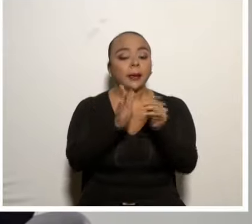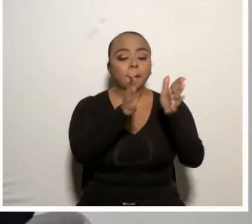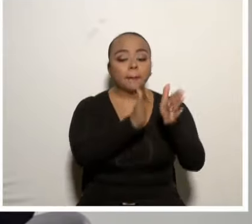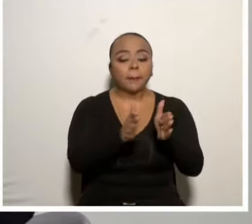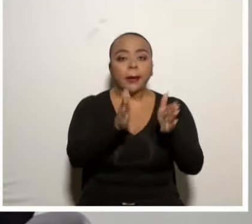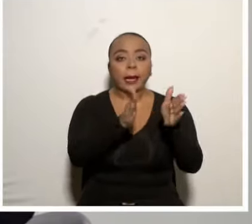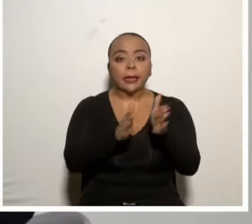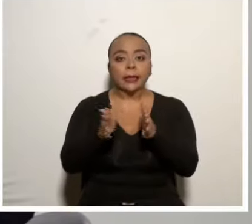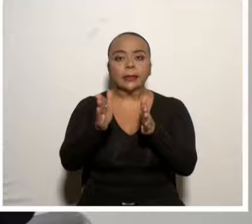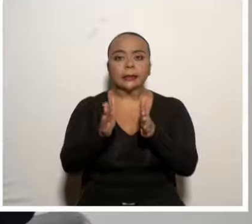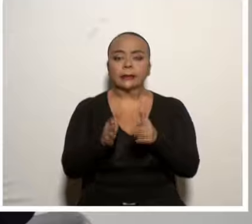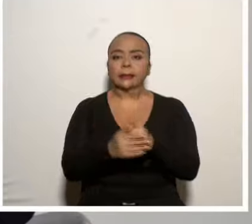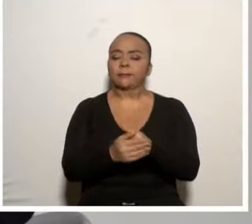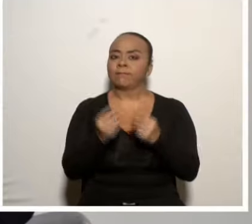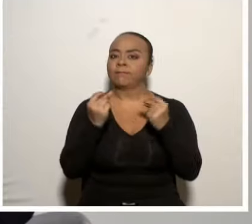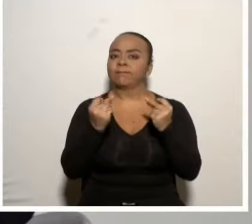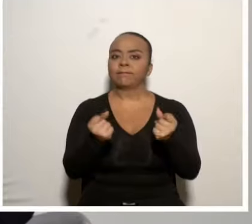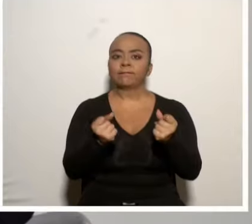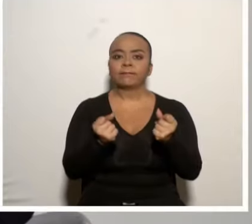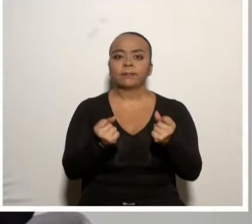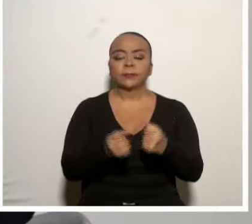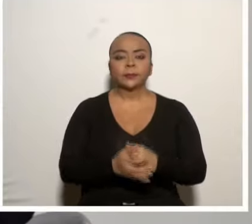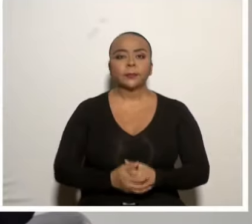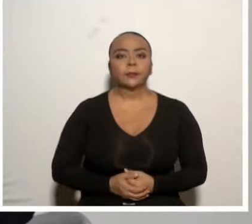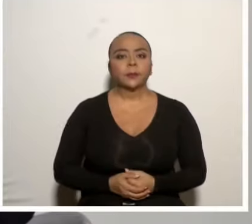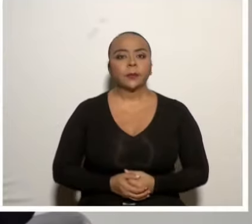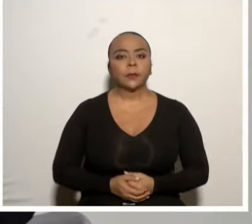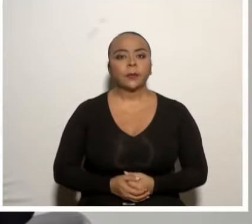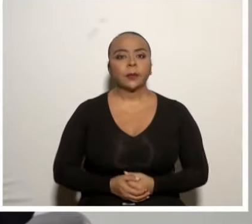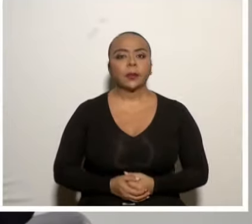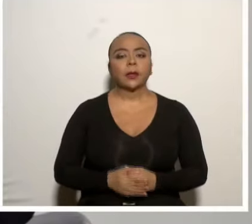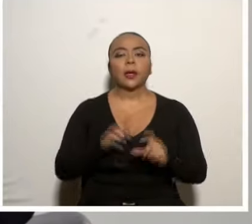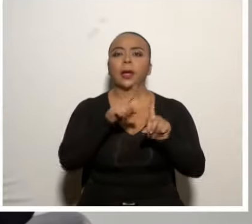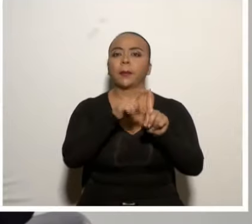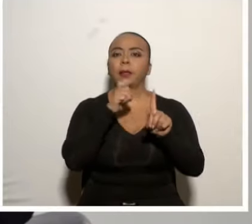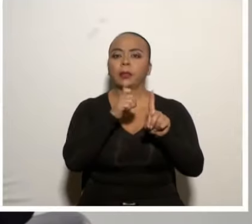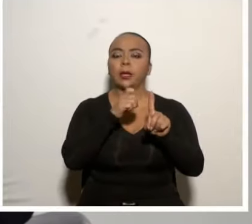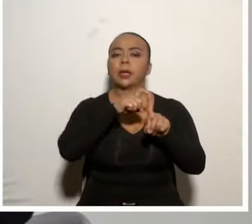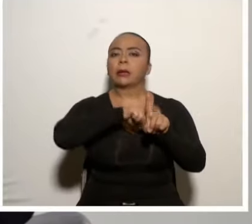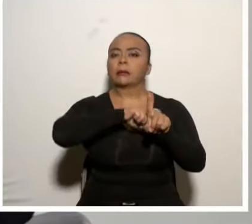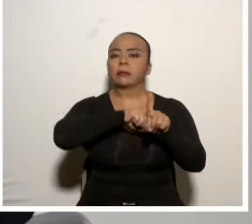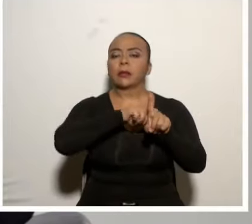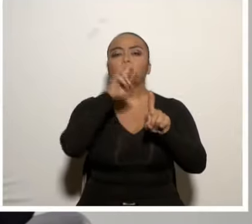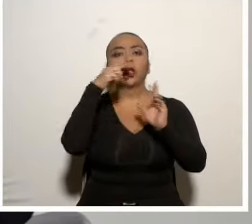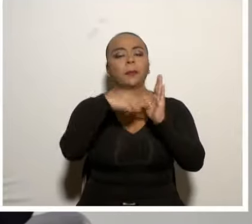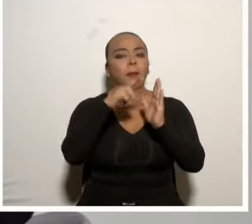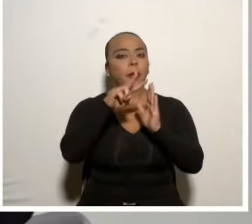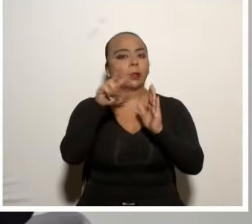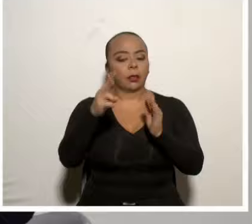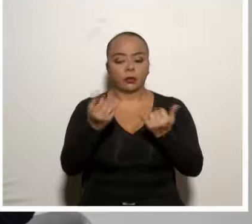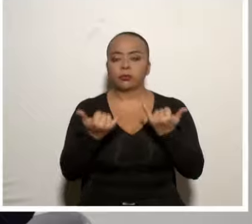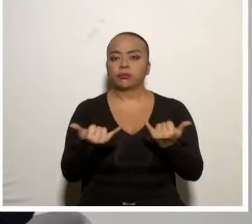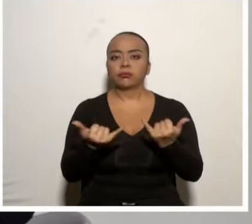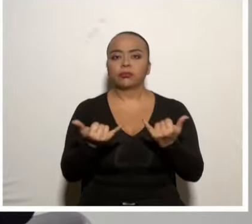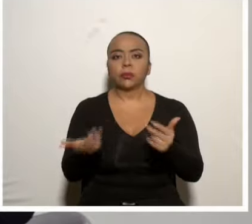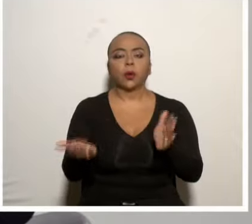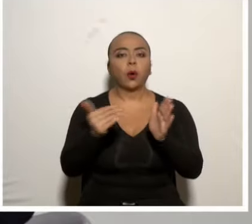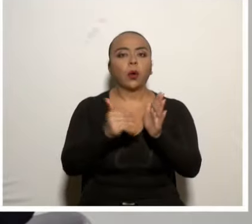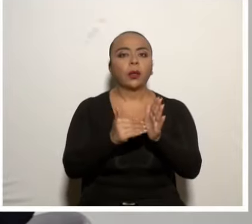un plan inmediato que sería, por supuesto, a partir del 2022, de que se